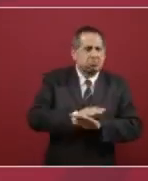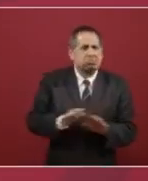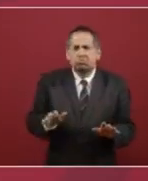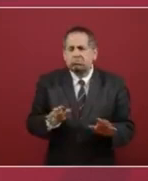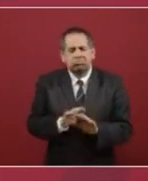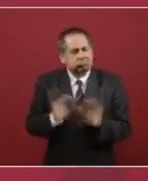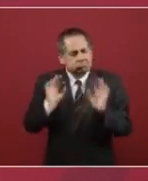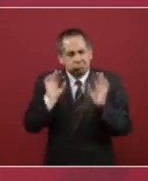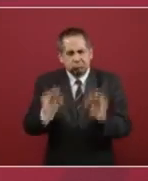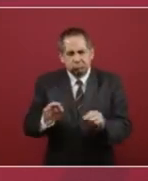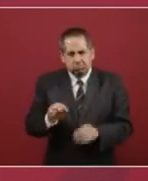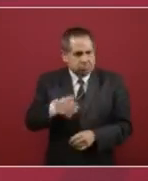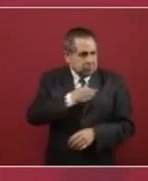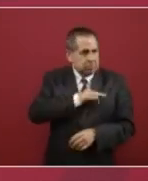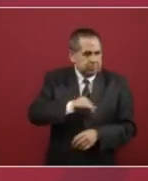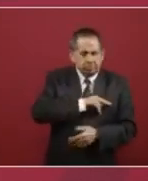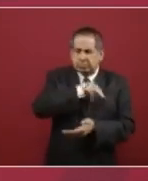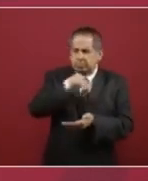se puede